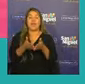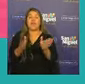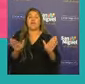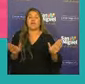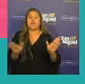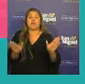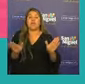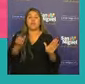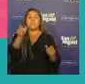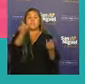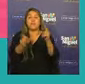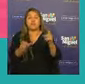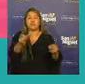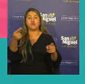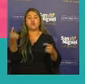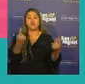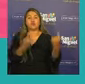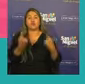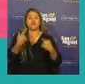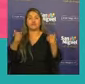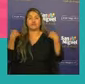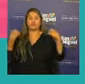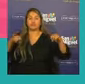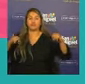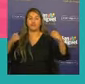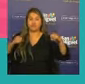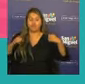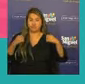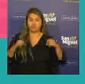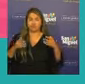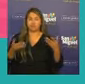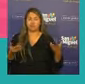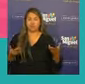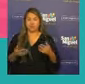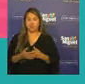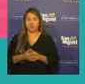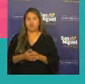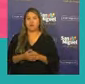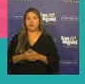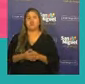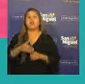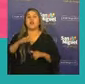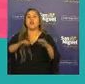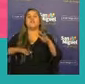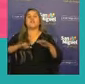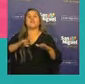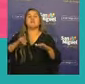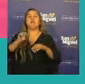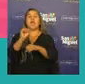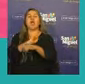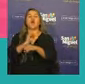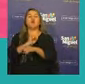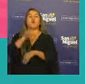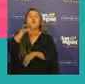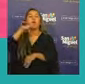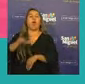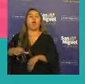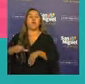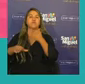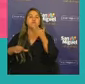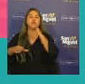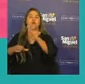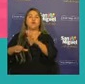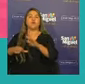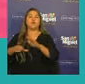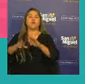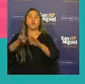comunidad y un día un poquito cerrado los autos, que es bueno no tener locomoción ni auto en nuestra gran avenida